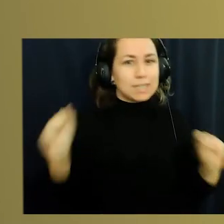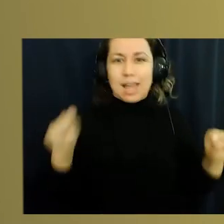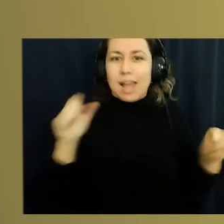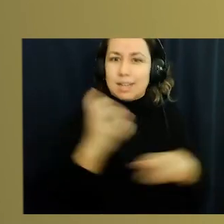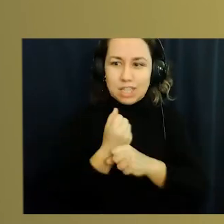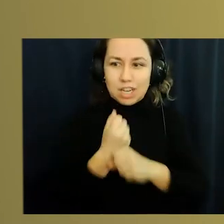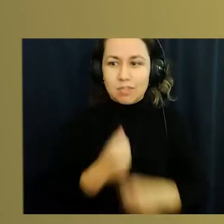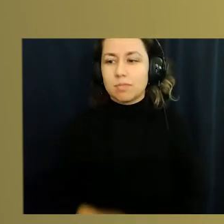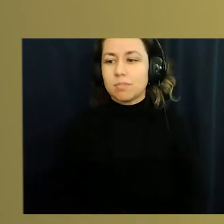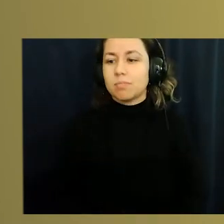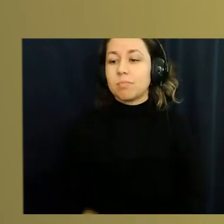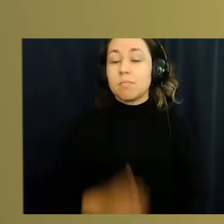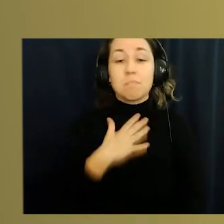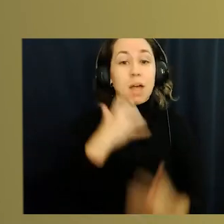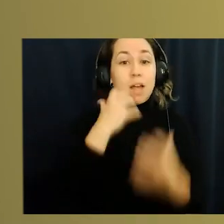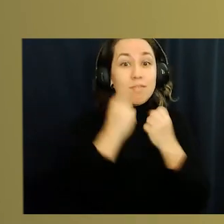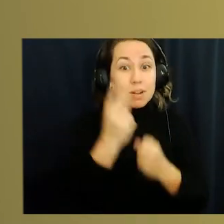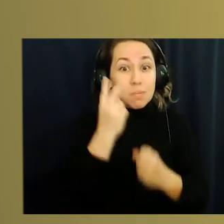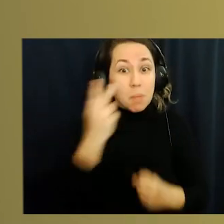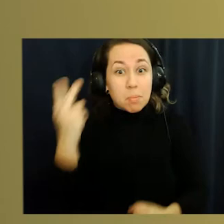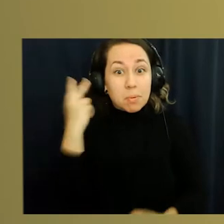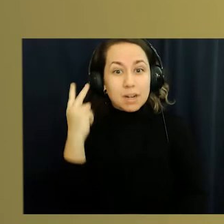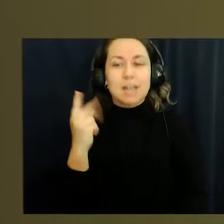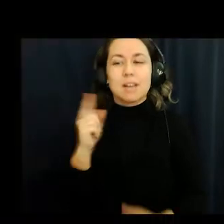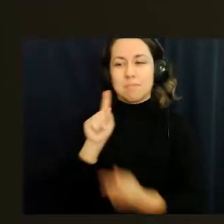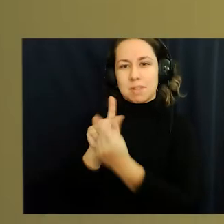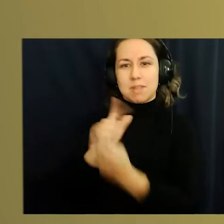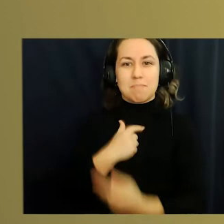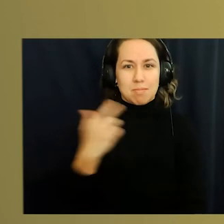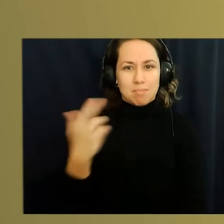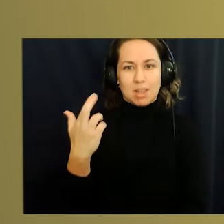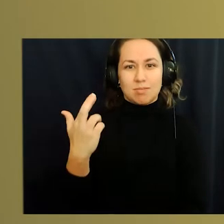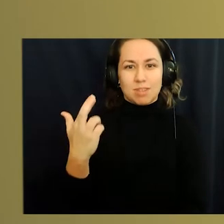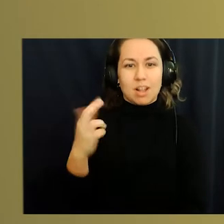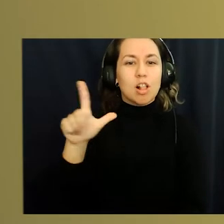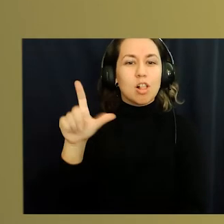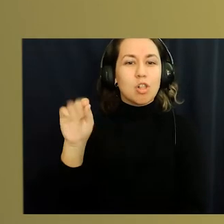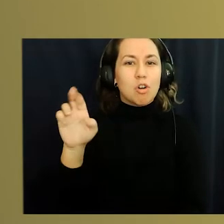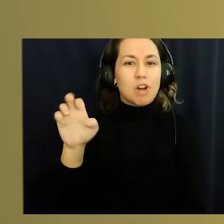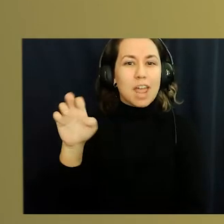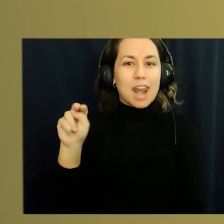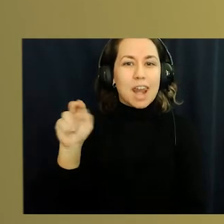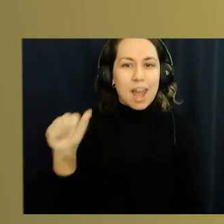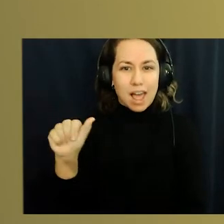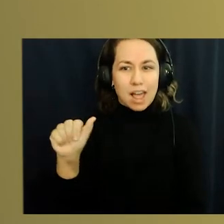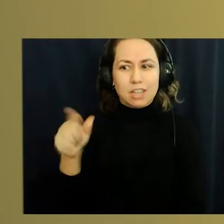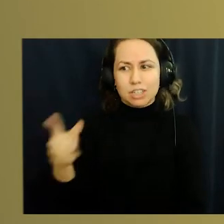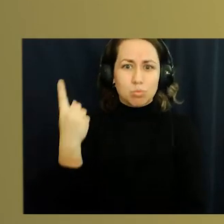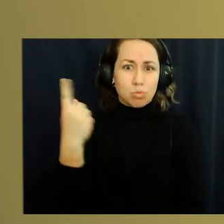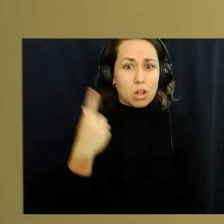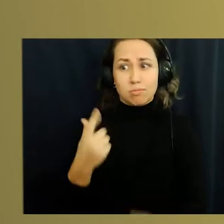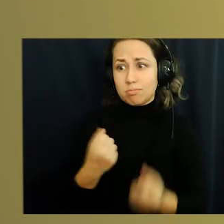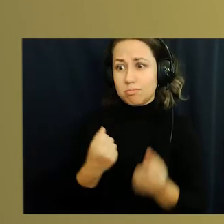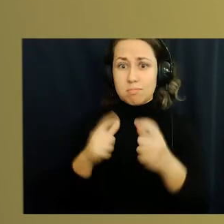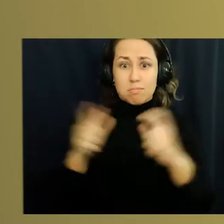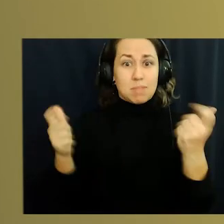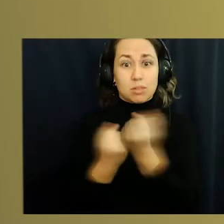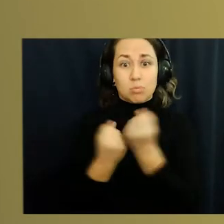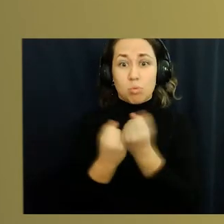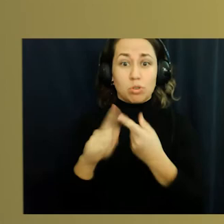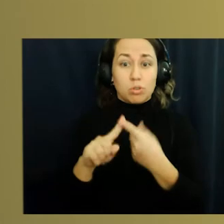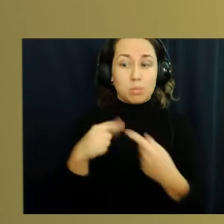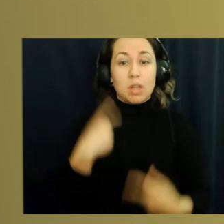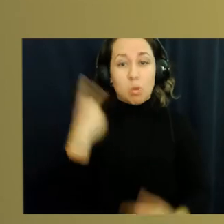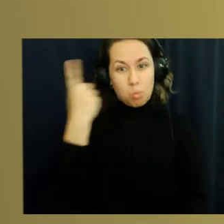porque creo que cuando quieres algo, siempre lo puedes lograr. Mi mejor memoria de la preparatoria es conocer a mi mejor